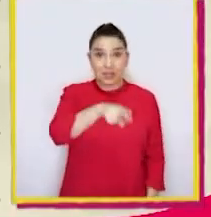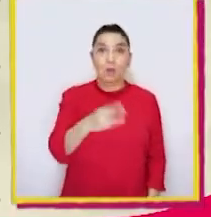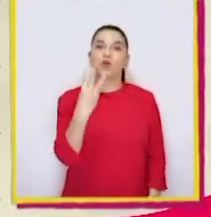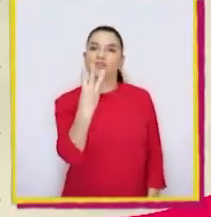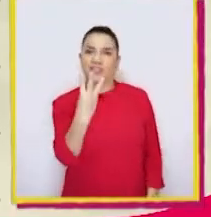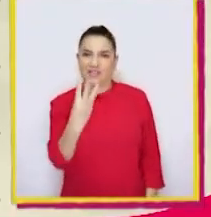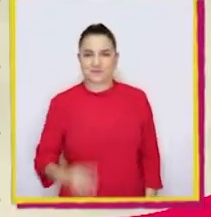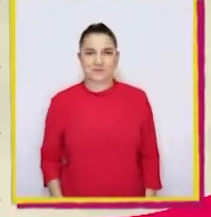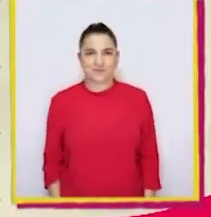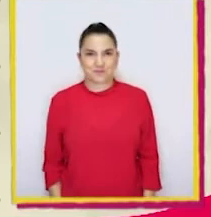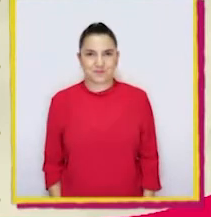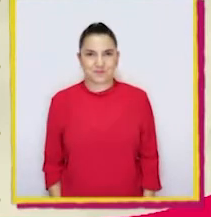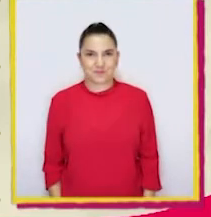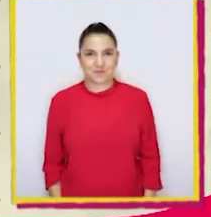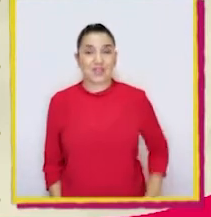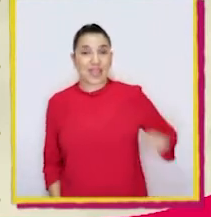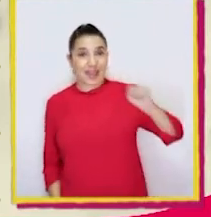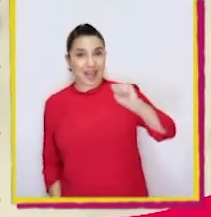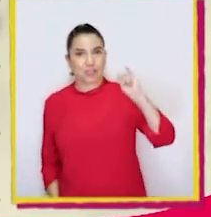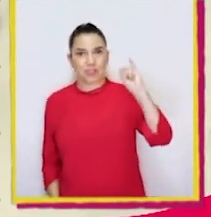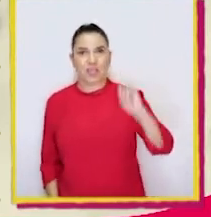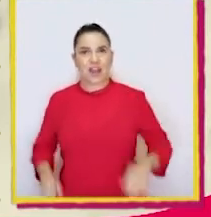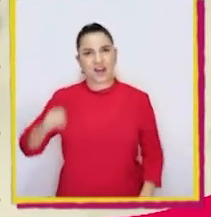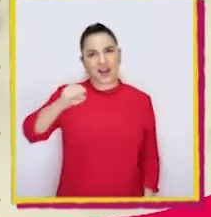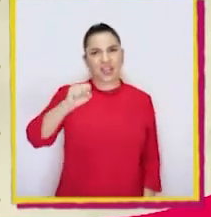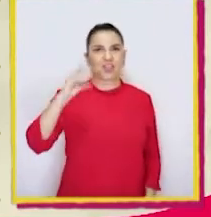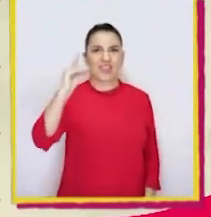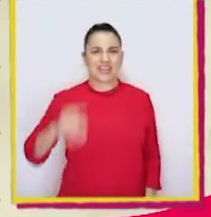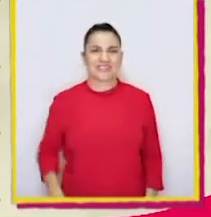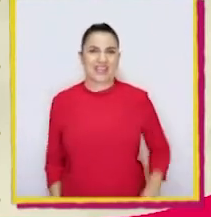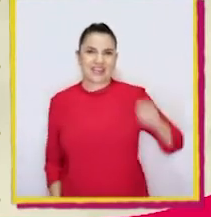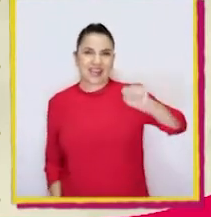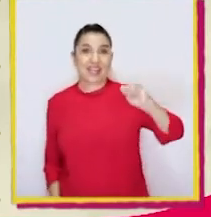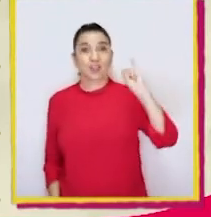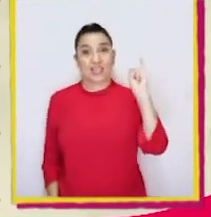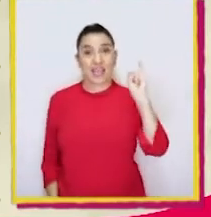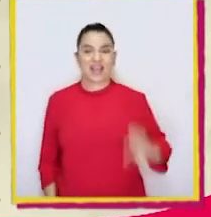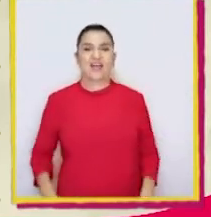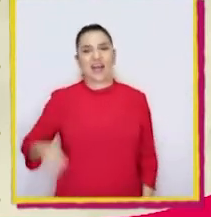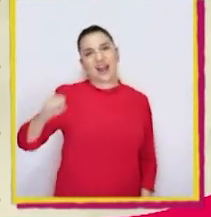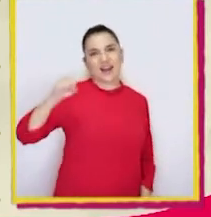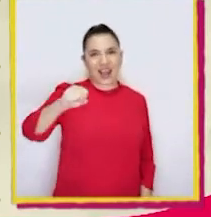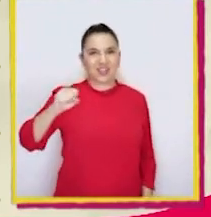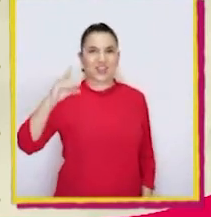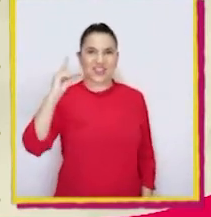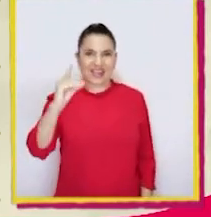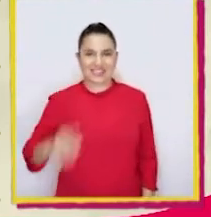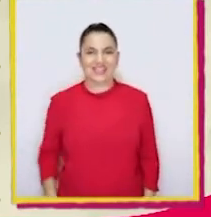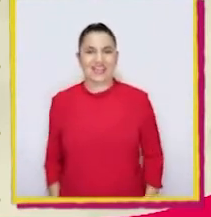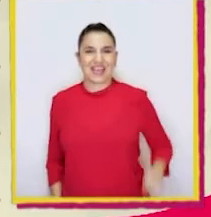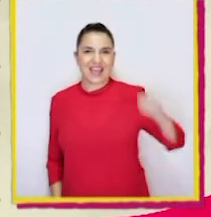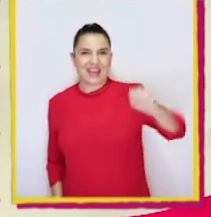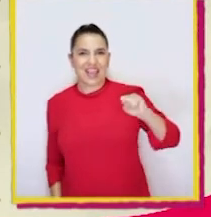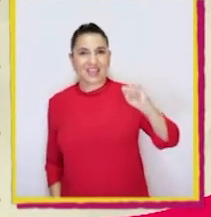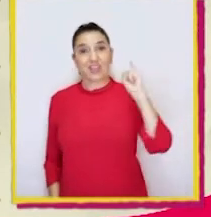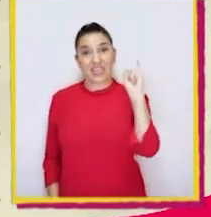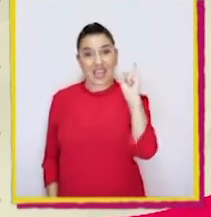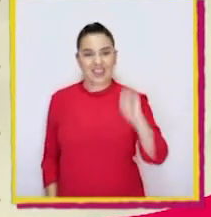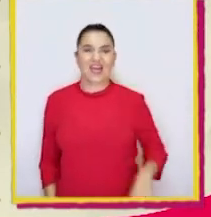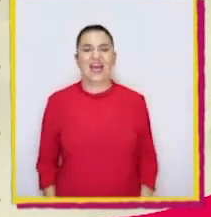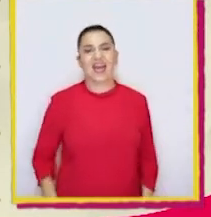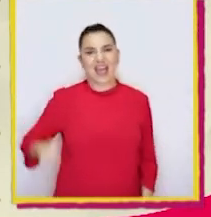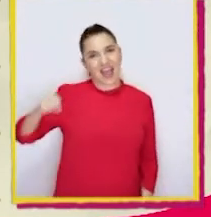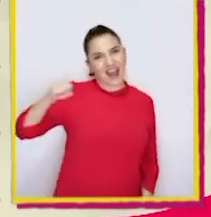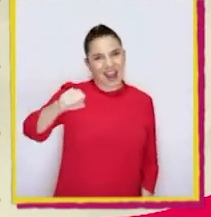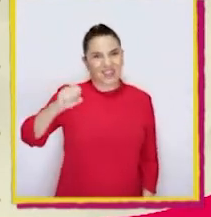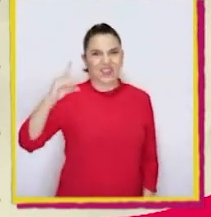3 veces. ¿Listos? Recto de izquierda, recto de derecha. Recto de izquierda, recto de derecha. Recto